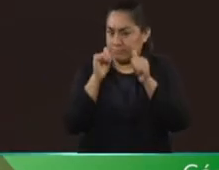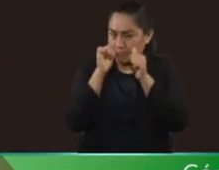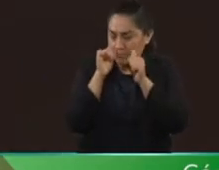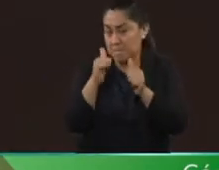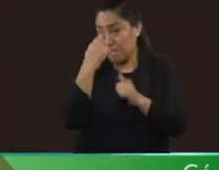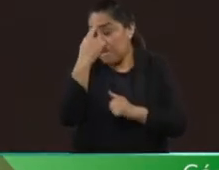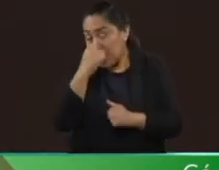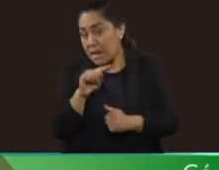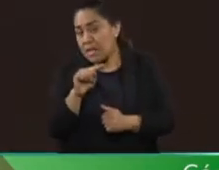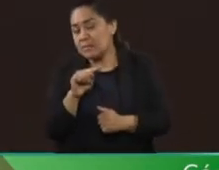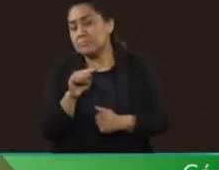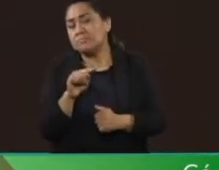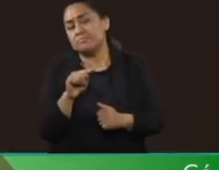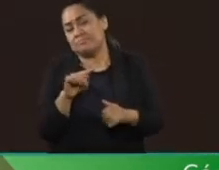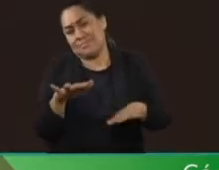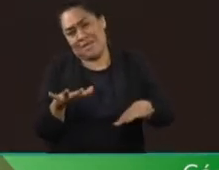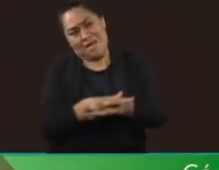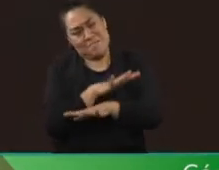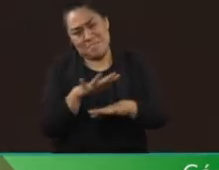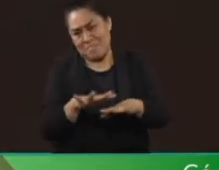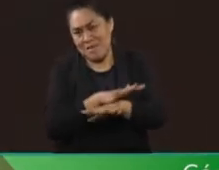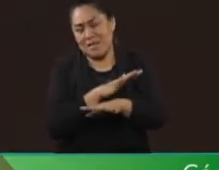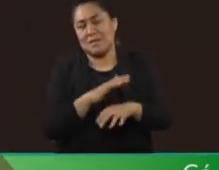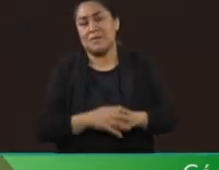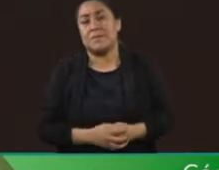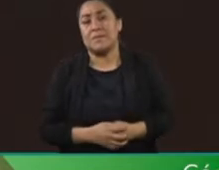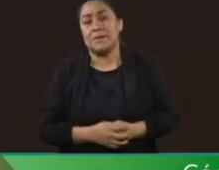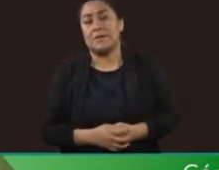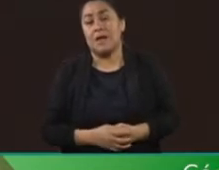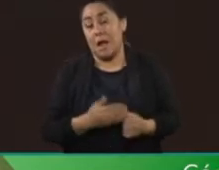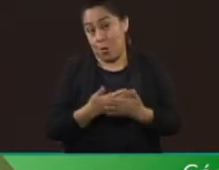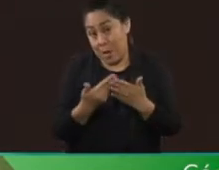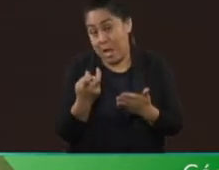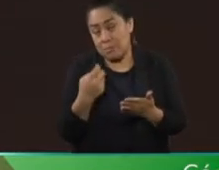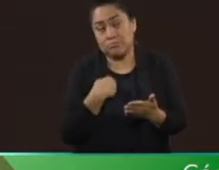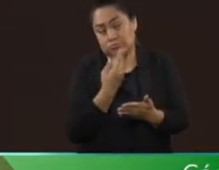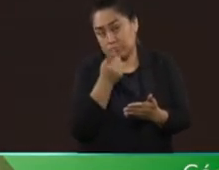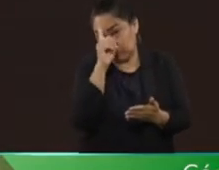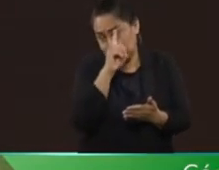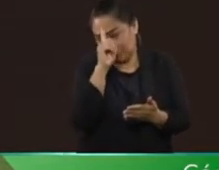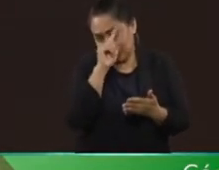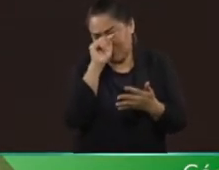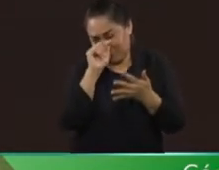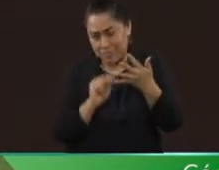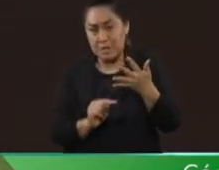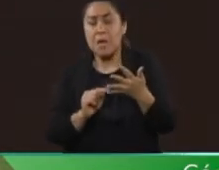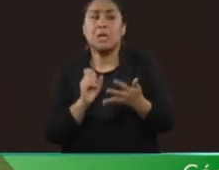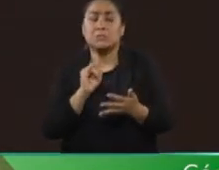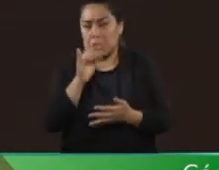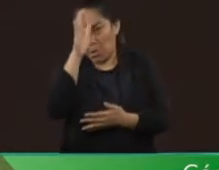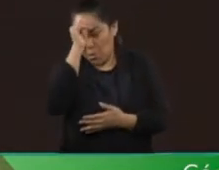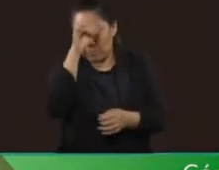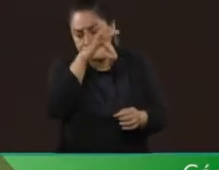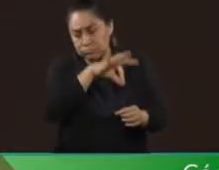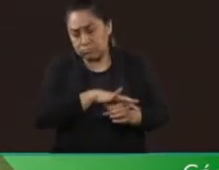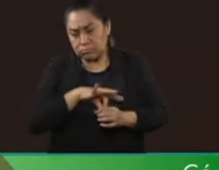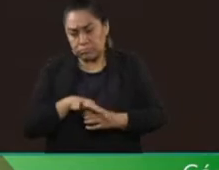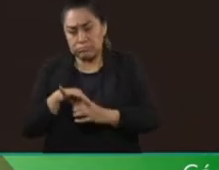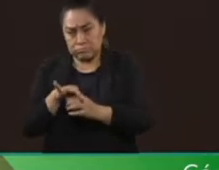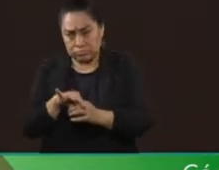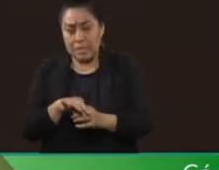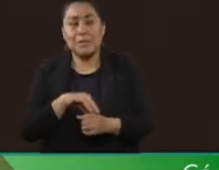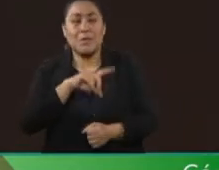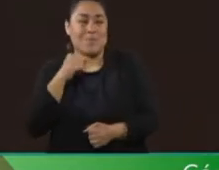que permitan revertir esta situación por todas estas razones votaremos a favor con las consideraciones que he